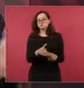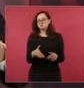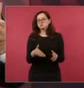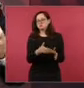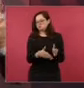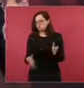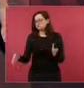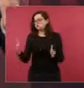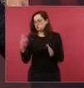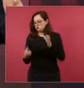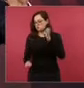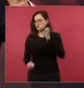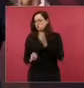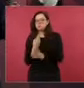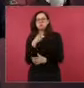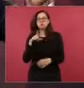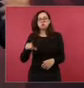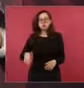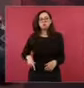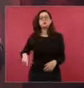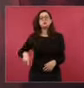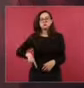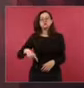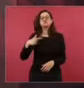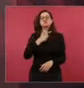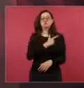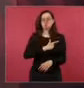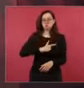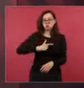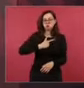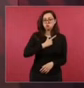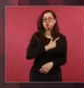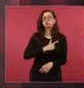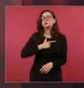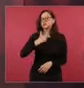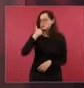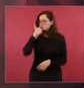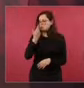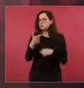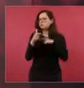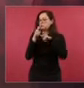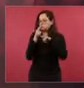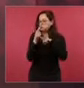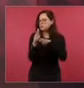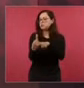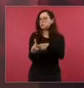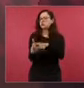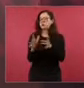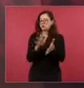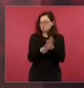ese propósito de seguir adelante, muy